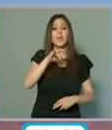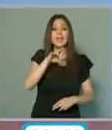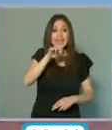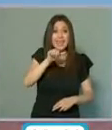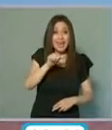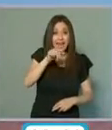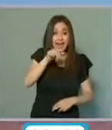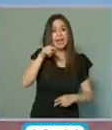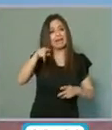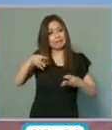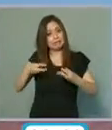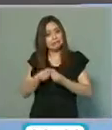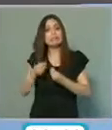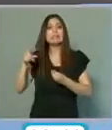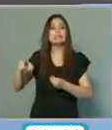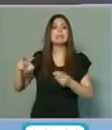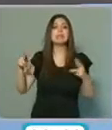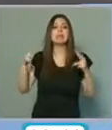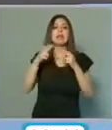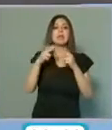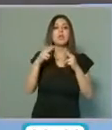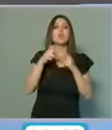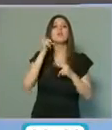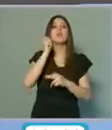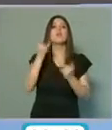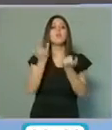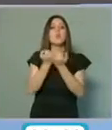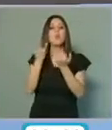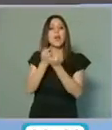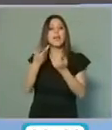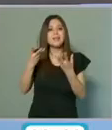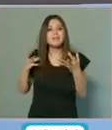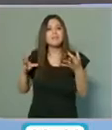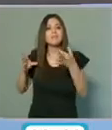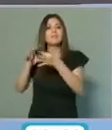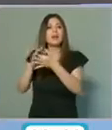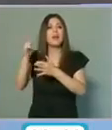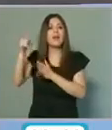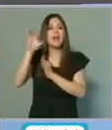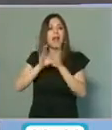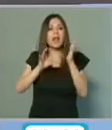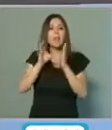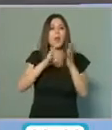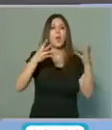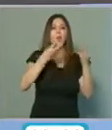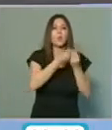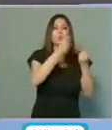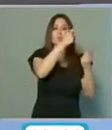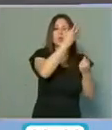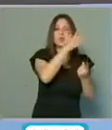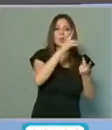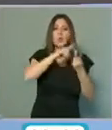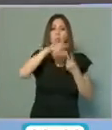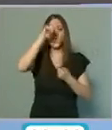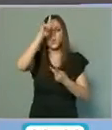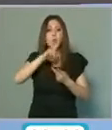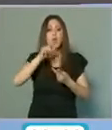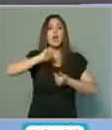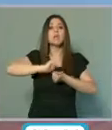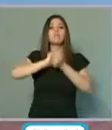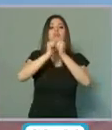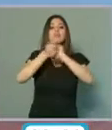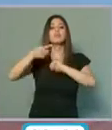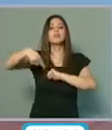religión wicana sigue este calendario solar lunar y hace estos festejos de